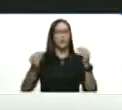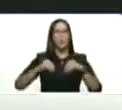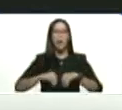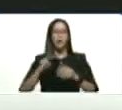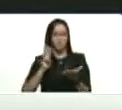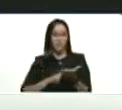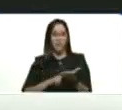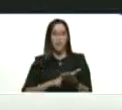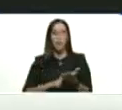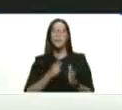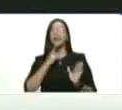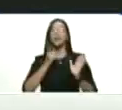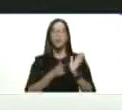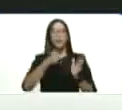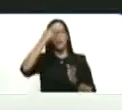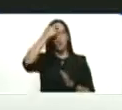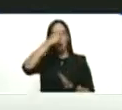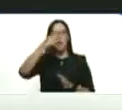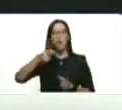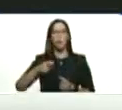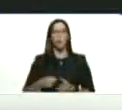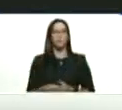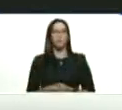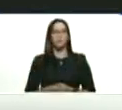Para cumplirle al pueblo.